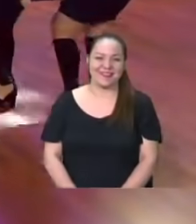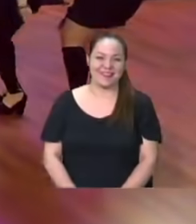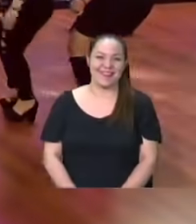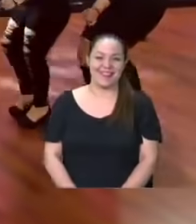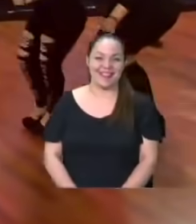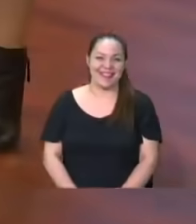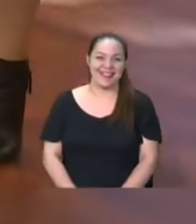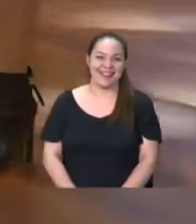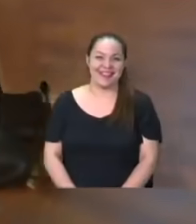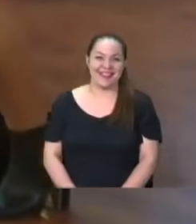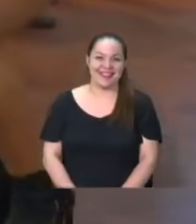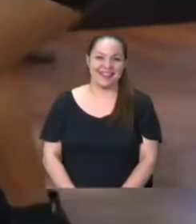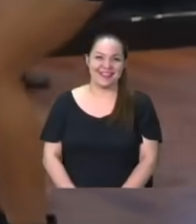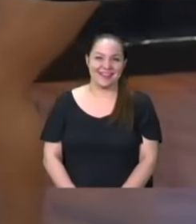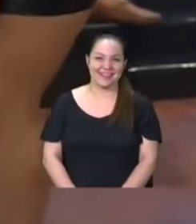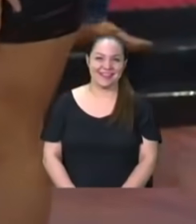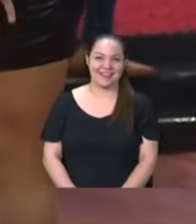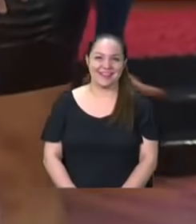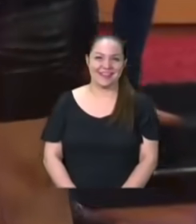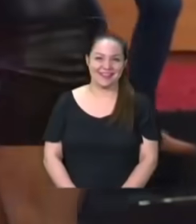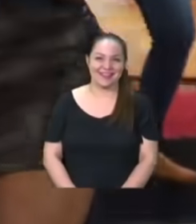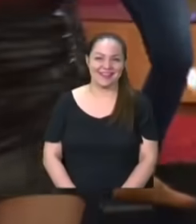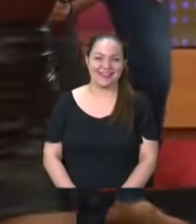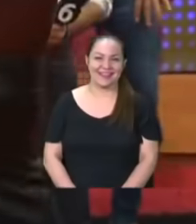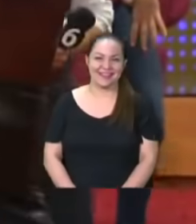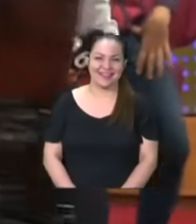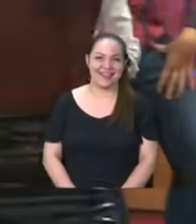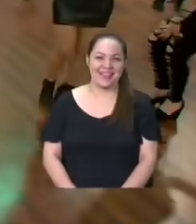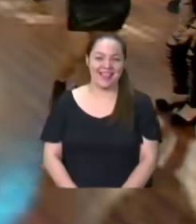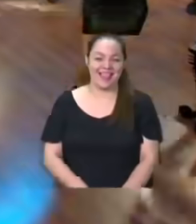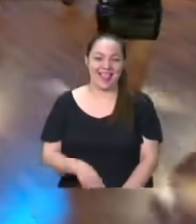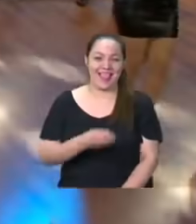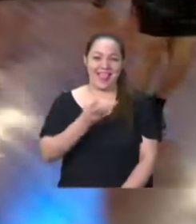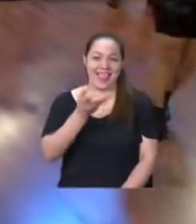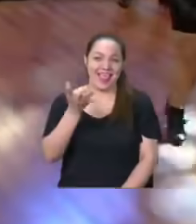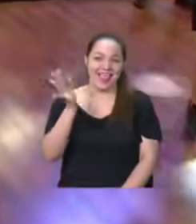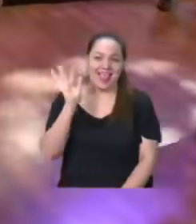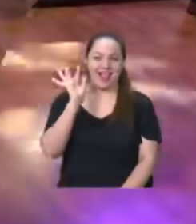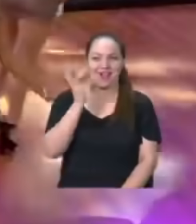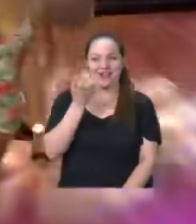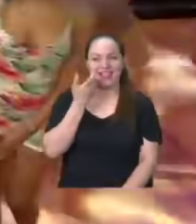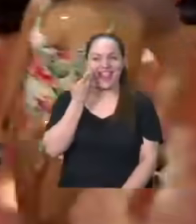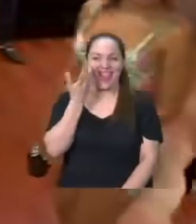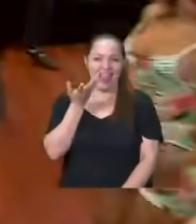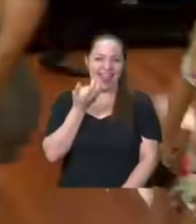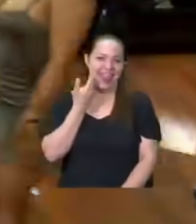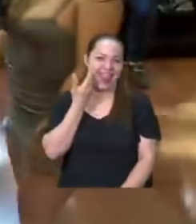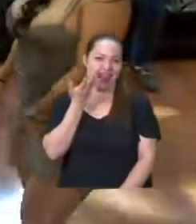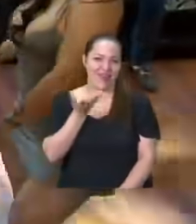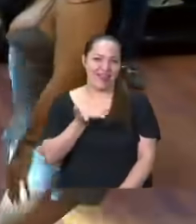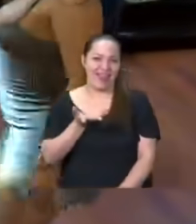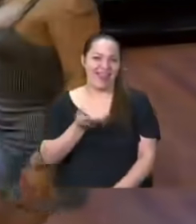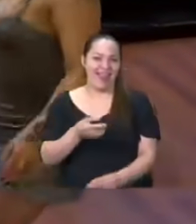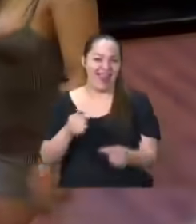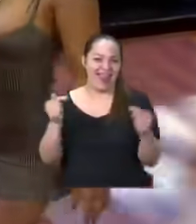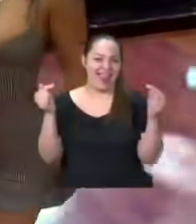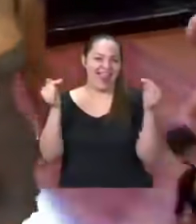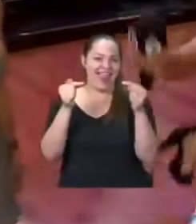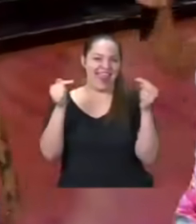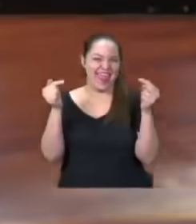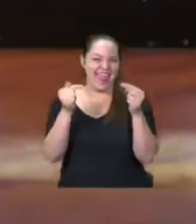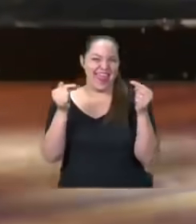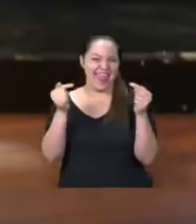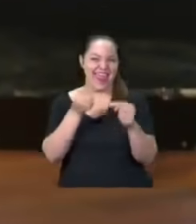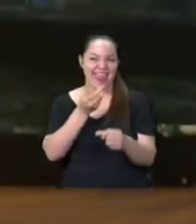ella lo que quiere, que le dé la reta. Ella lo que quiere, ella lo que quiere, ella lo que quiere, que le den la reta. Ella